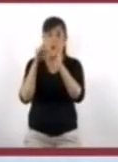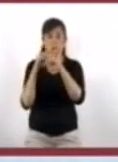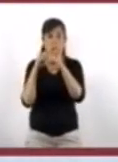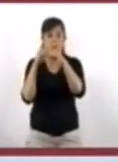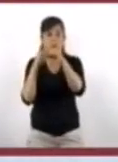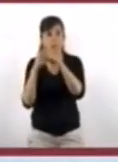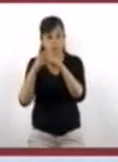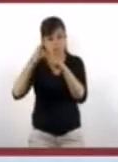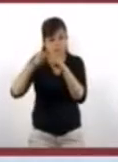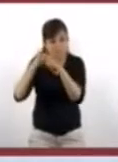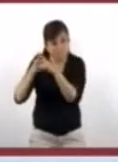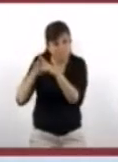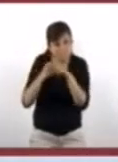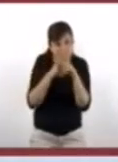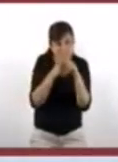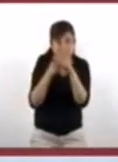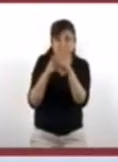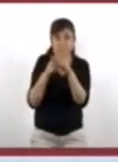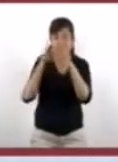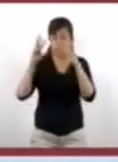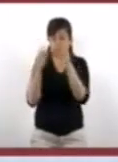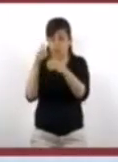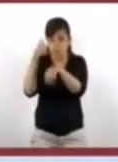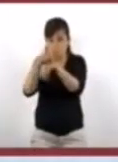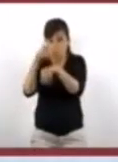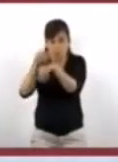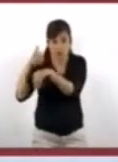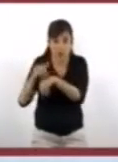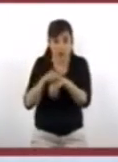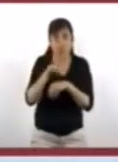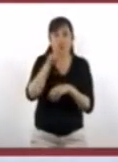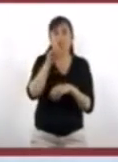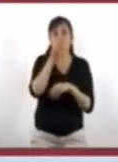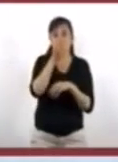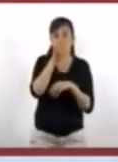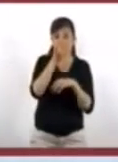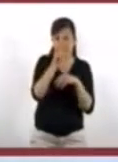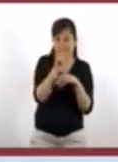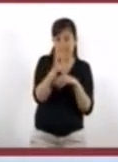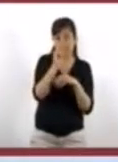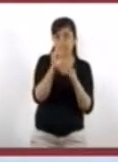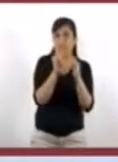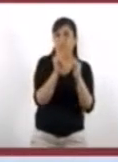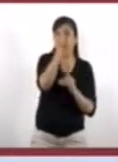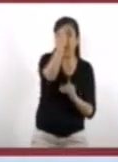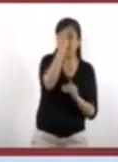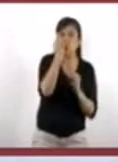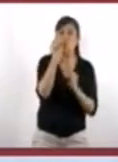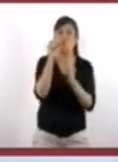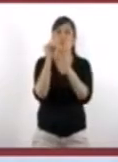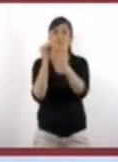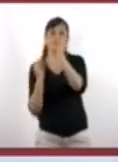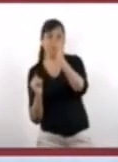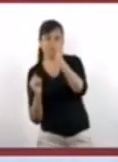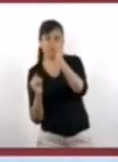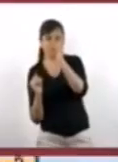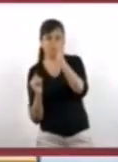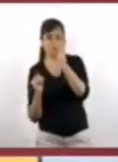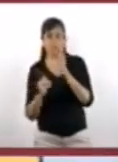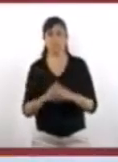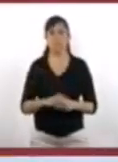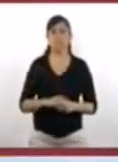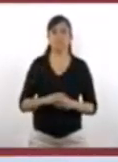multiplica una constante a cada valor del conjunto, la media aumentará o disminuirá en esa misma